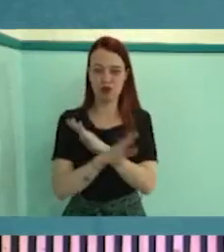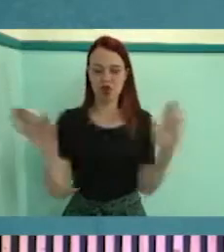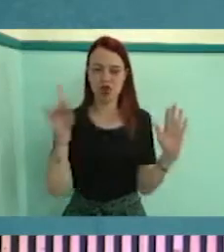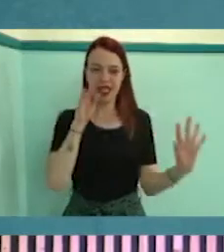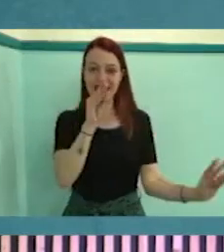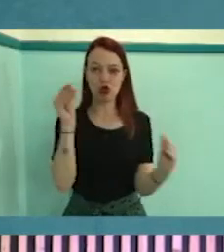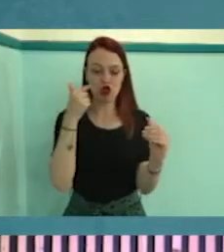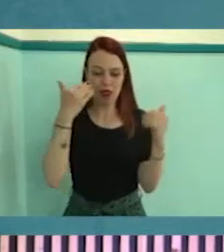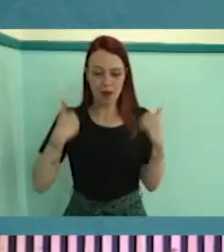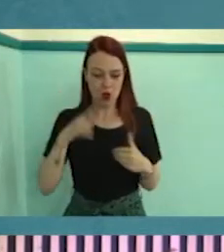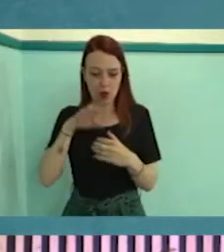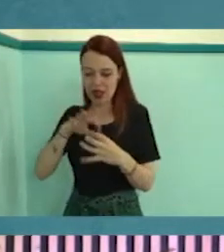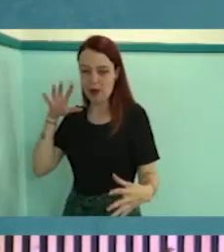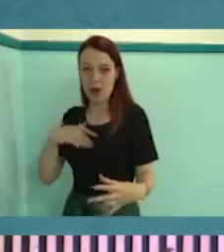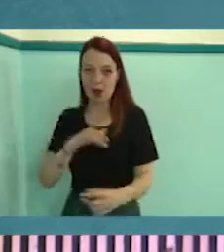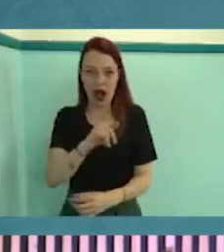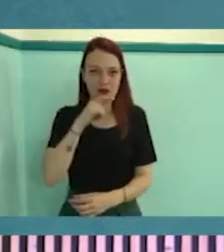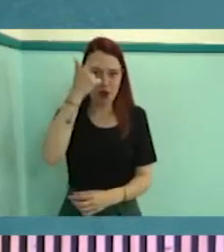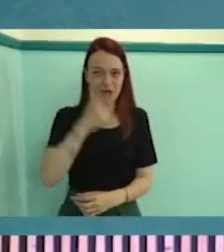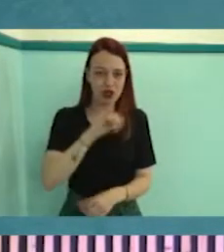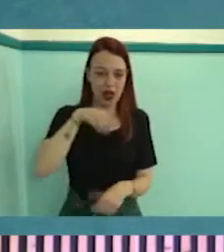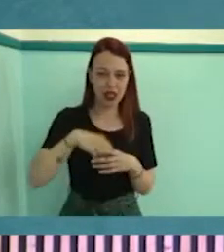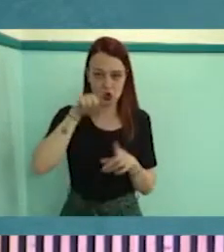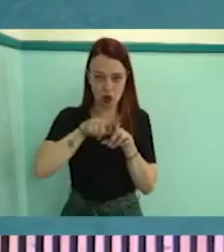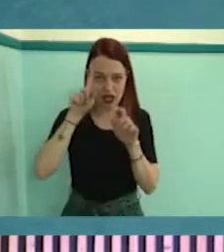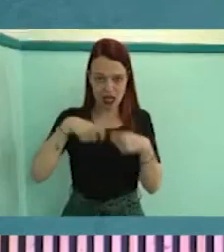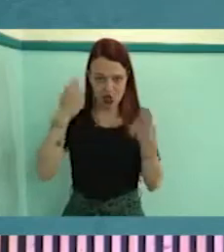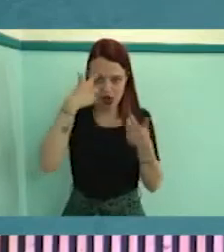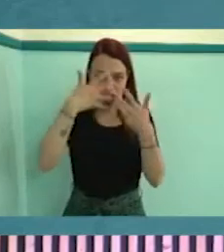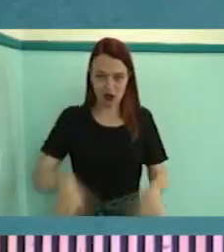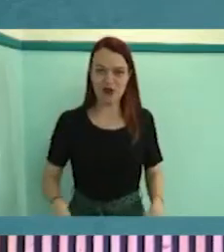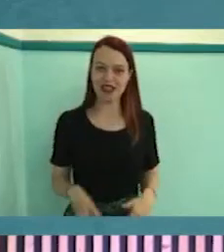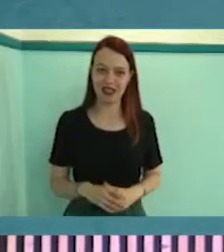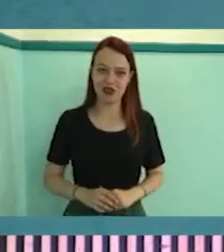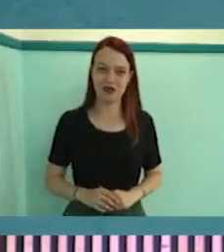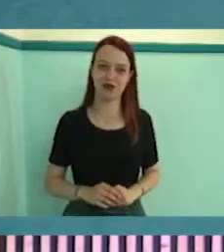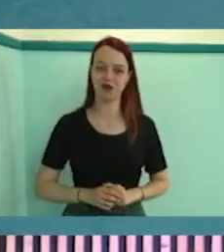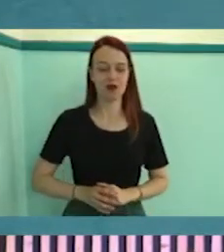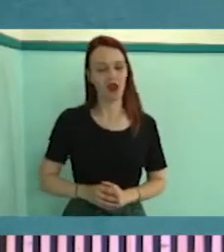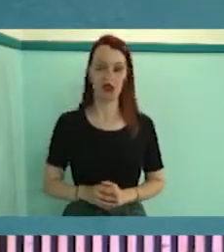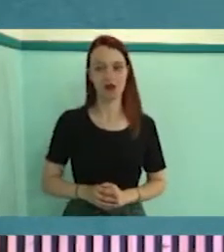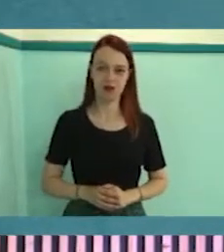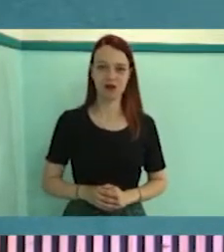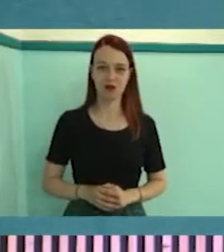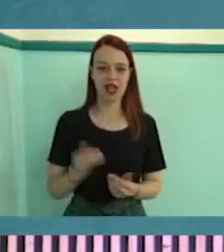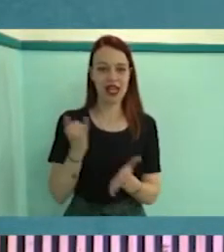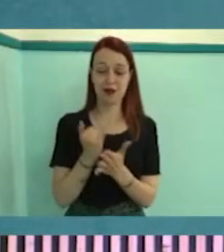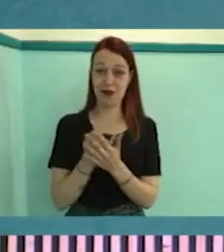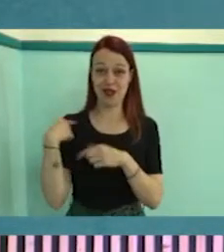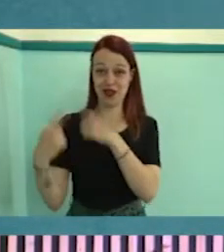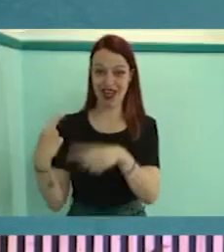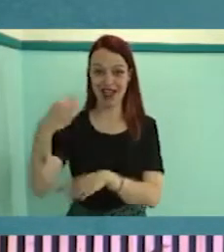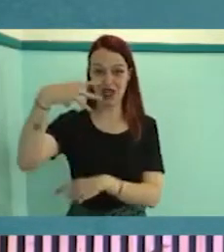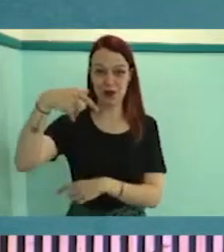que tiene nuestro cuerpo y que tenemos como seres humanos y que hemos olvidado un poco por el camino e en el experimento clásico de Minnesota ya se han visto los efectos